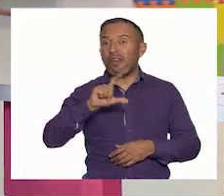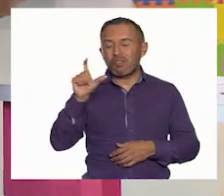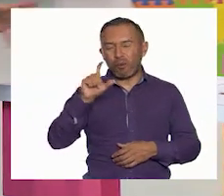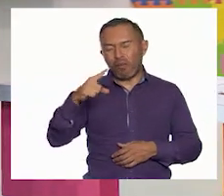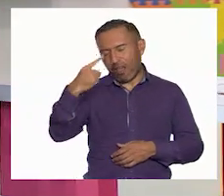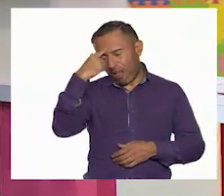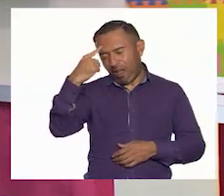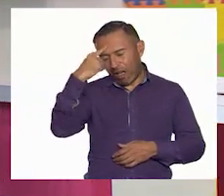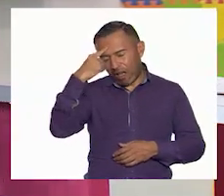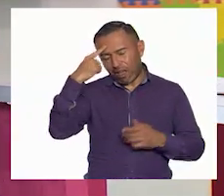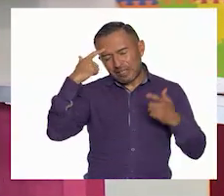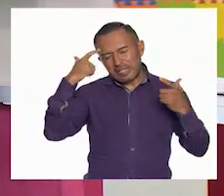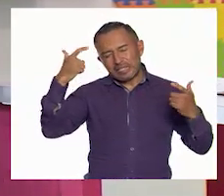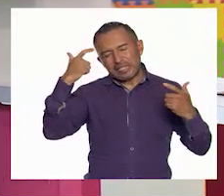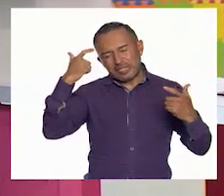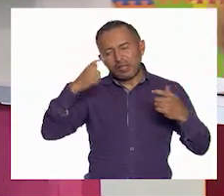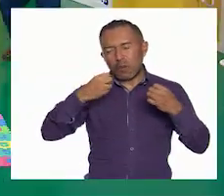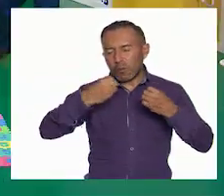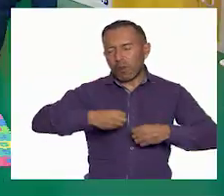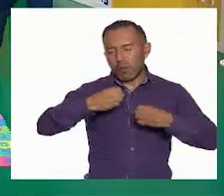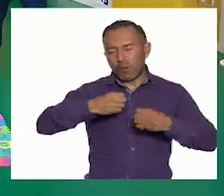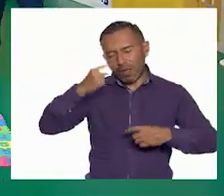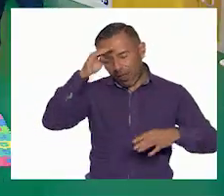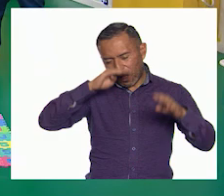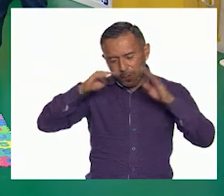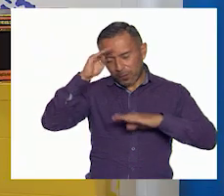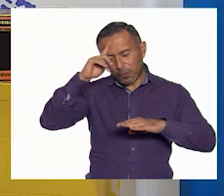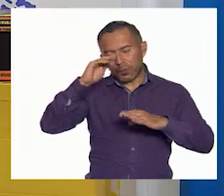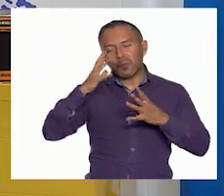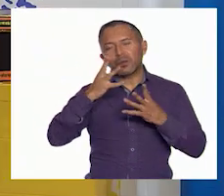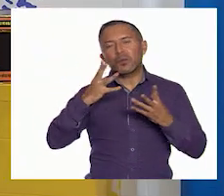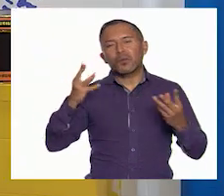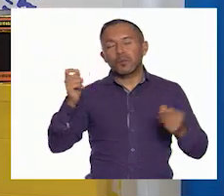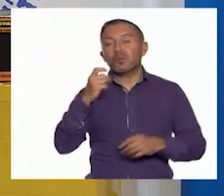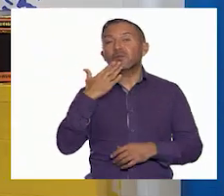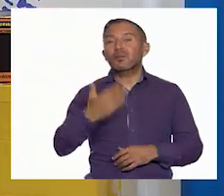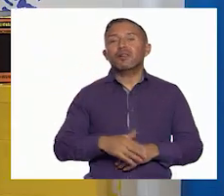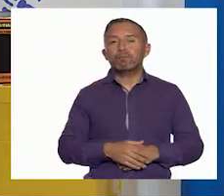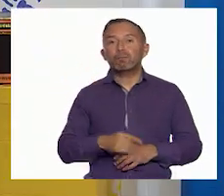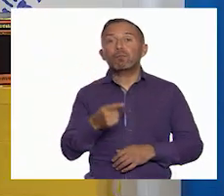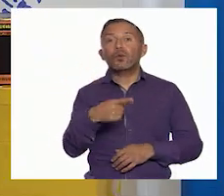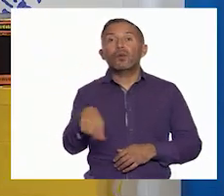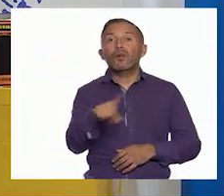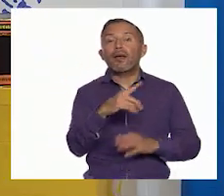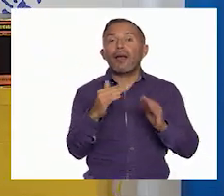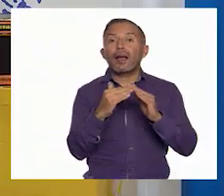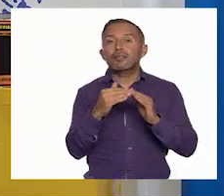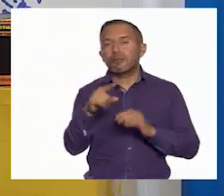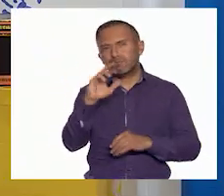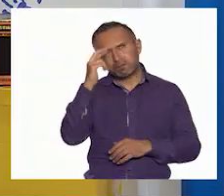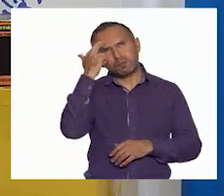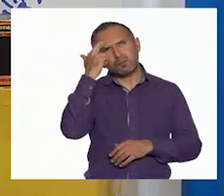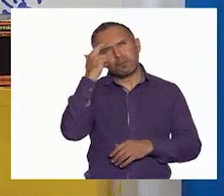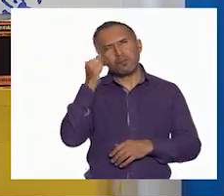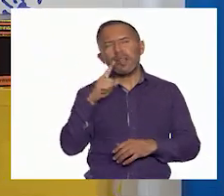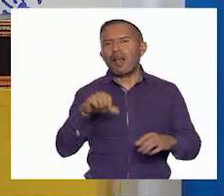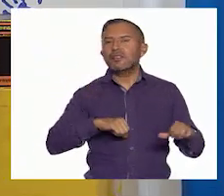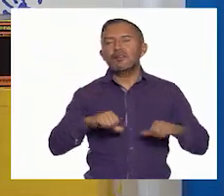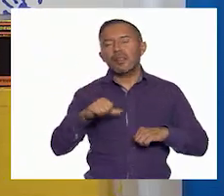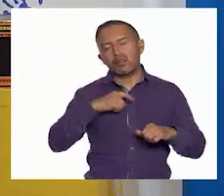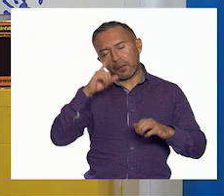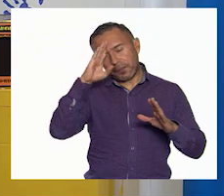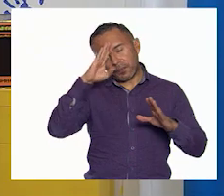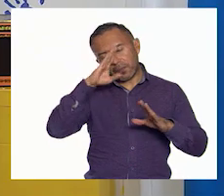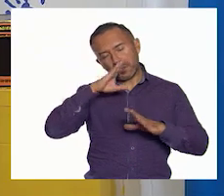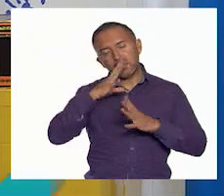de algunas ocupaciones que tenemos. Muy bien. ¿Y ustedes en casa recuerdan qué es una actividad recreativa? Si no lo recuerdan, no